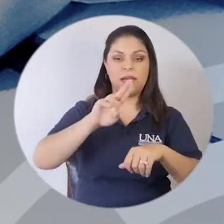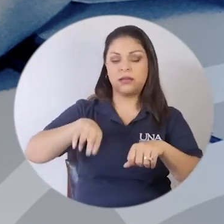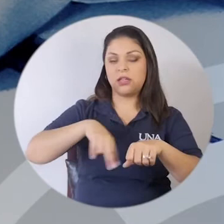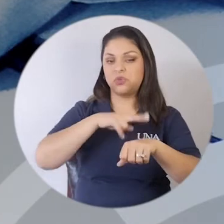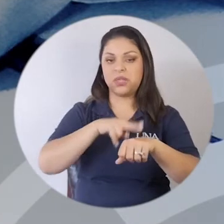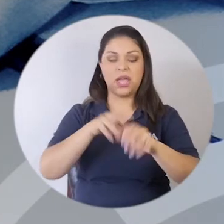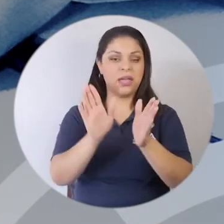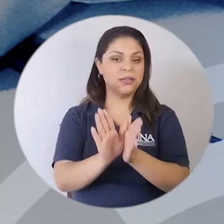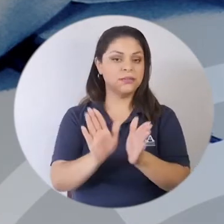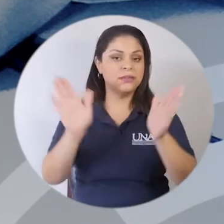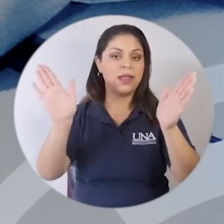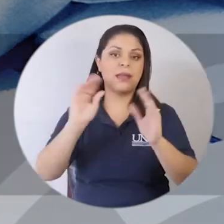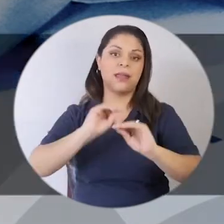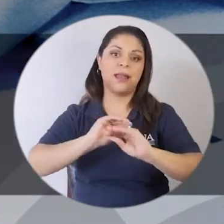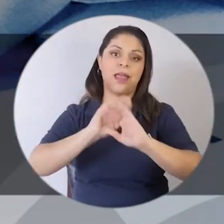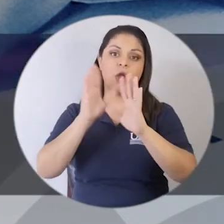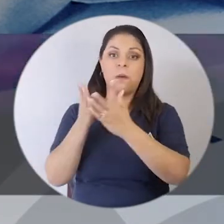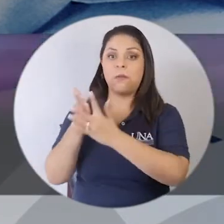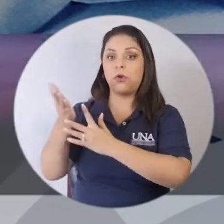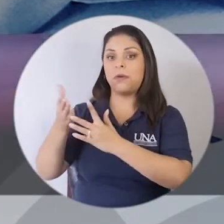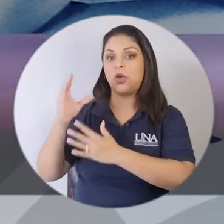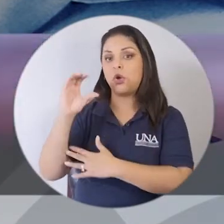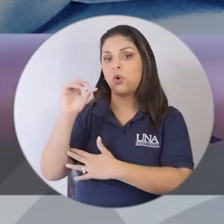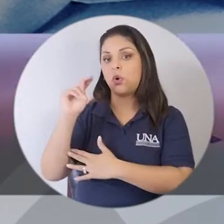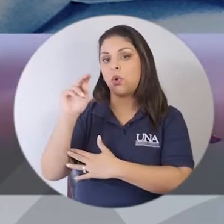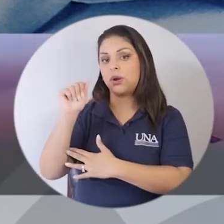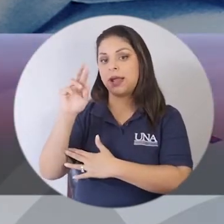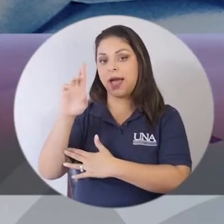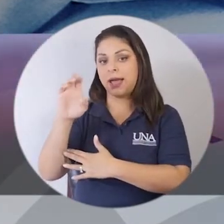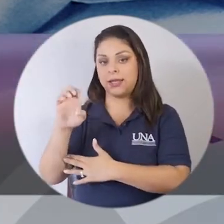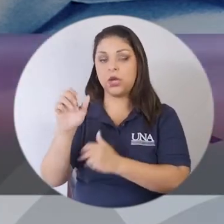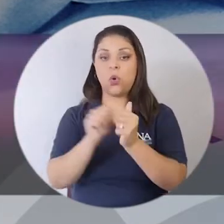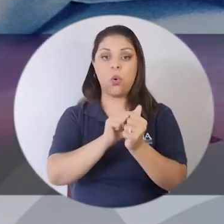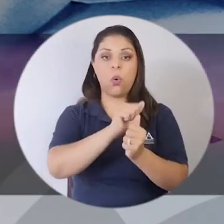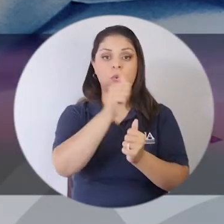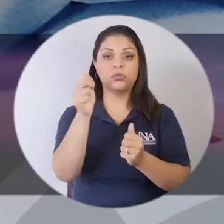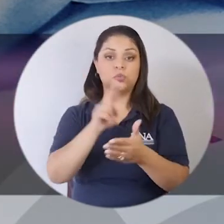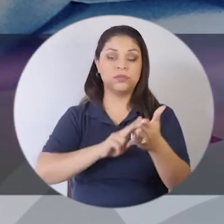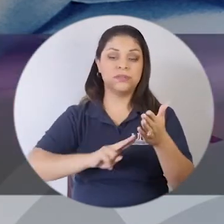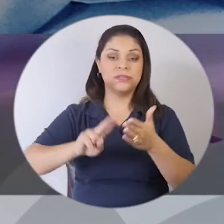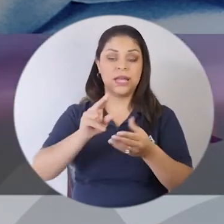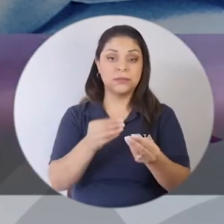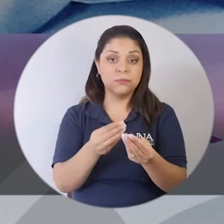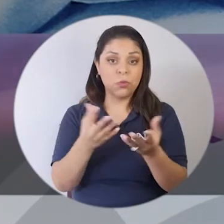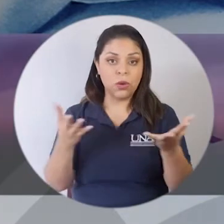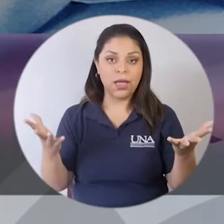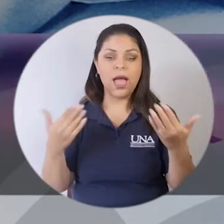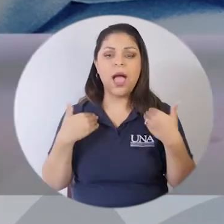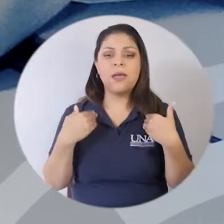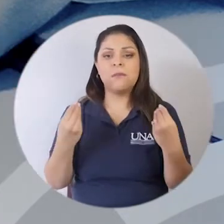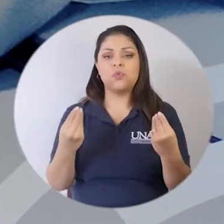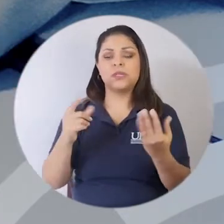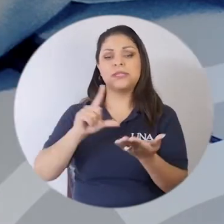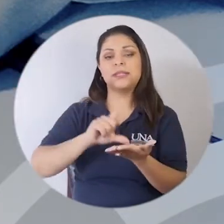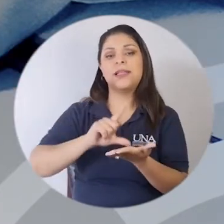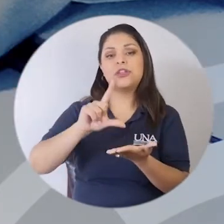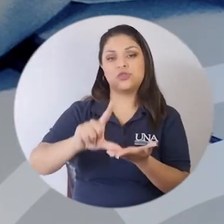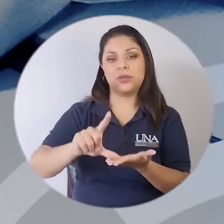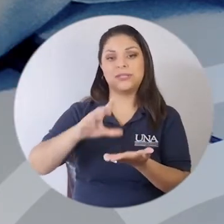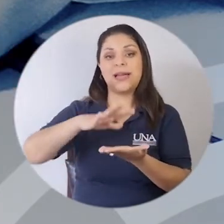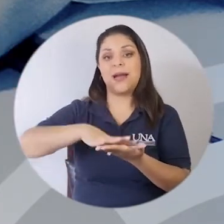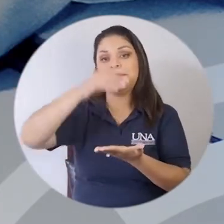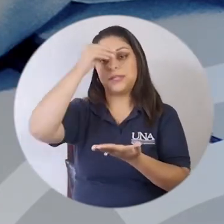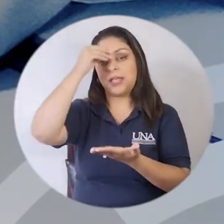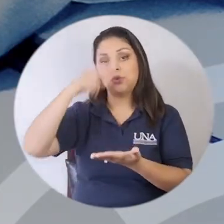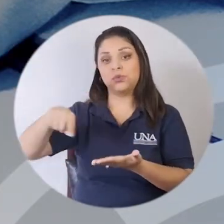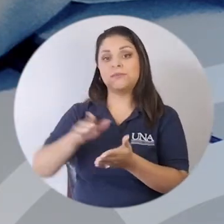¿verdad?, y pues por supuesto a través de CONARE también con otras universidades públicas. Hay muchas lecciones aprendidas de las que ustedes han sacado